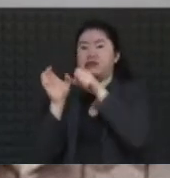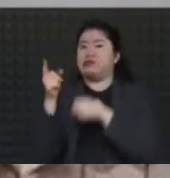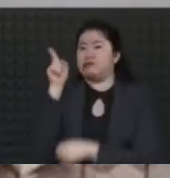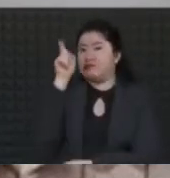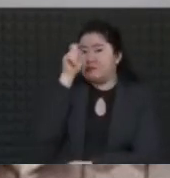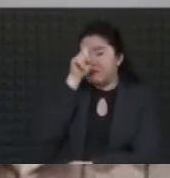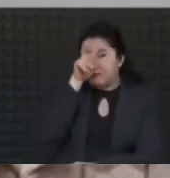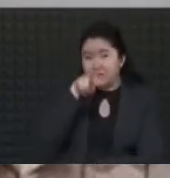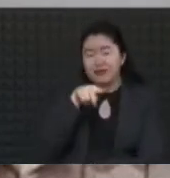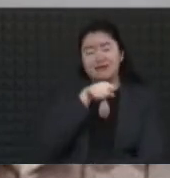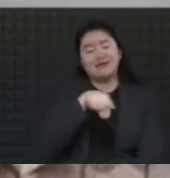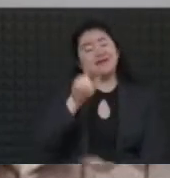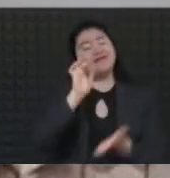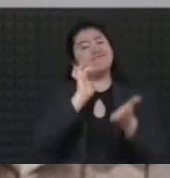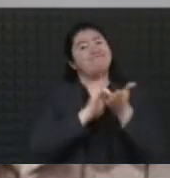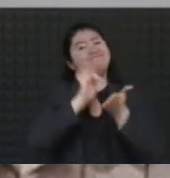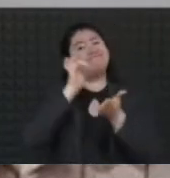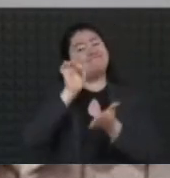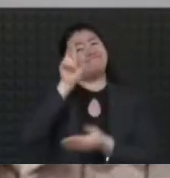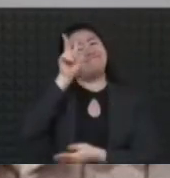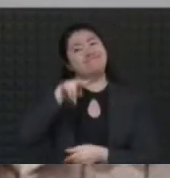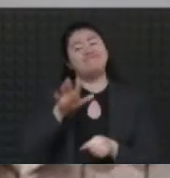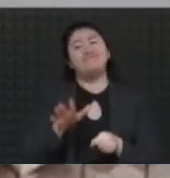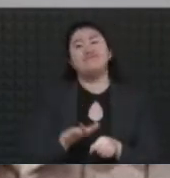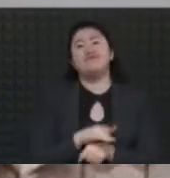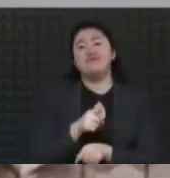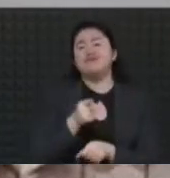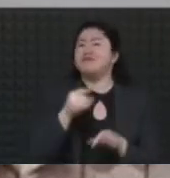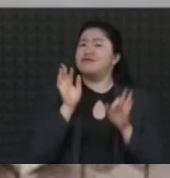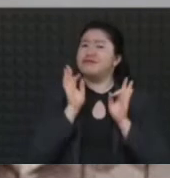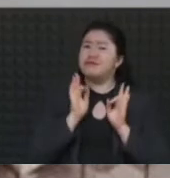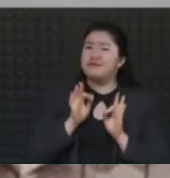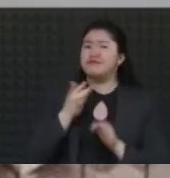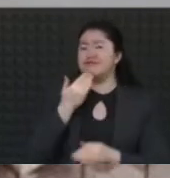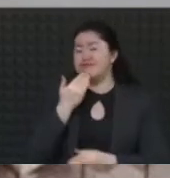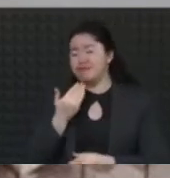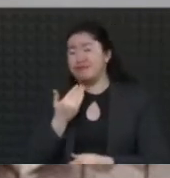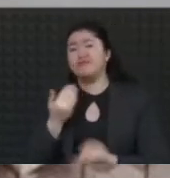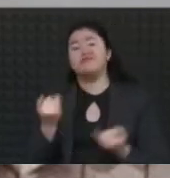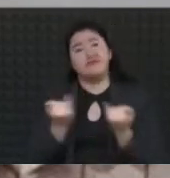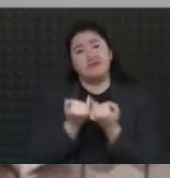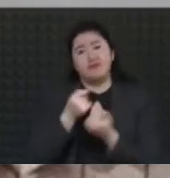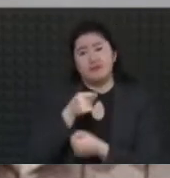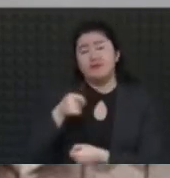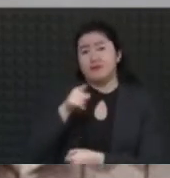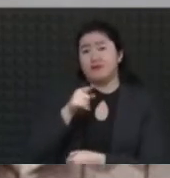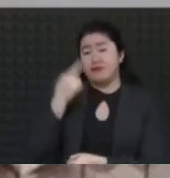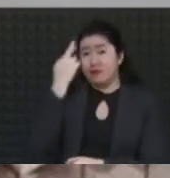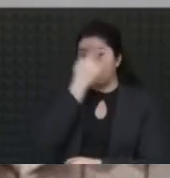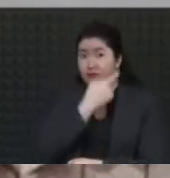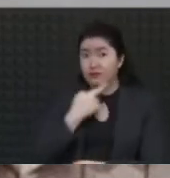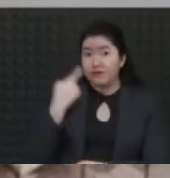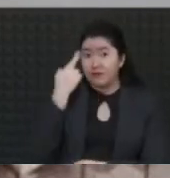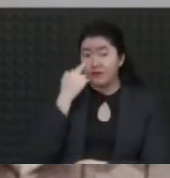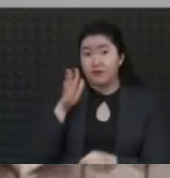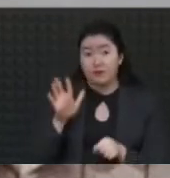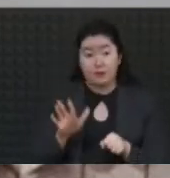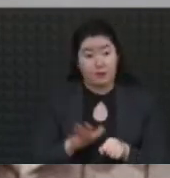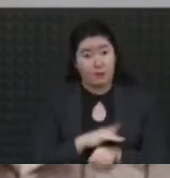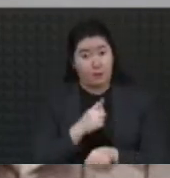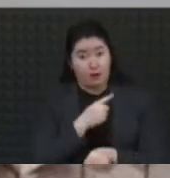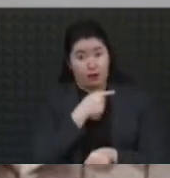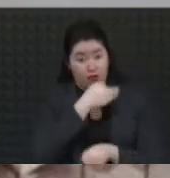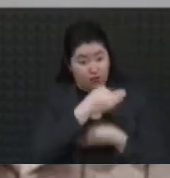haberse comportado pues de la manera que lo hicieron y se están revisando pues todos los protocolos porque todas tienen que tener una